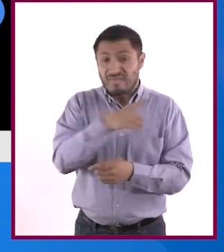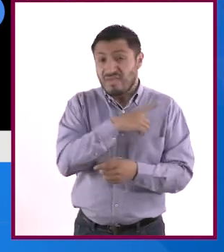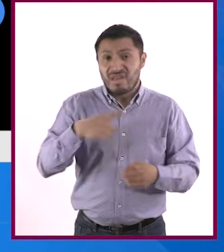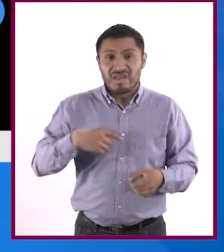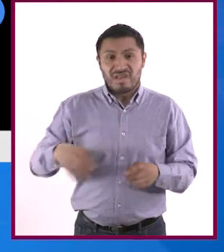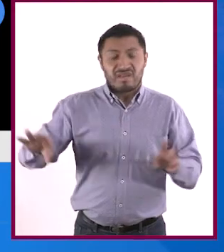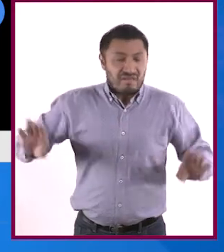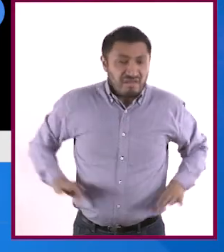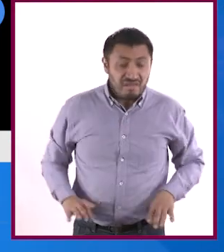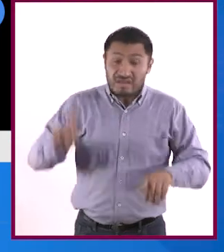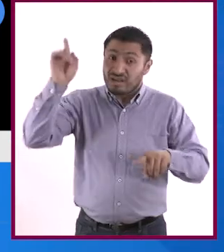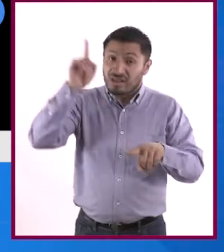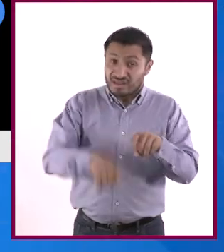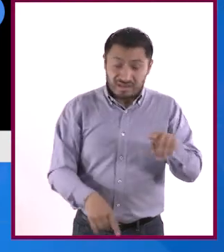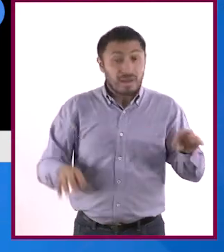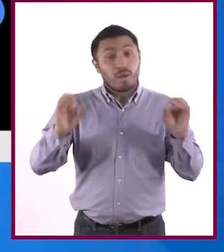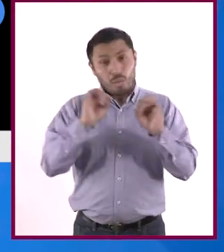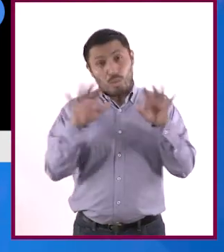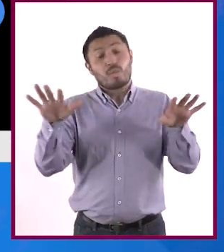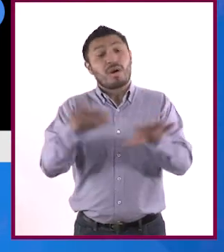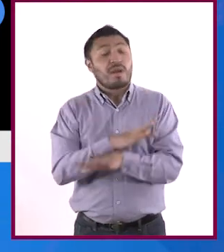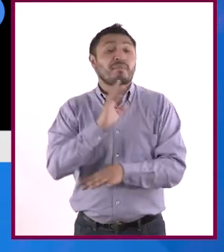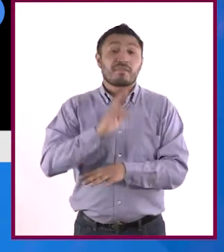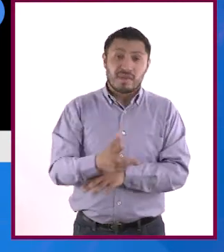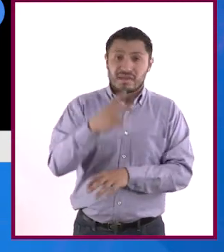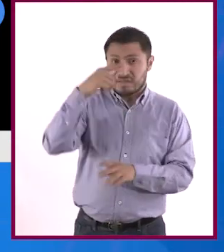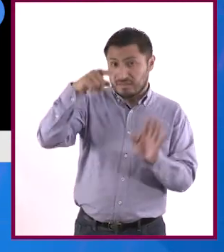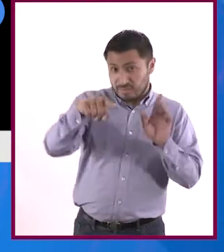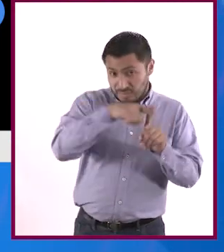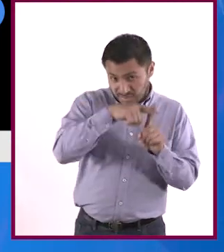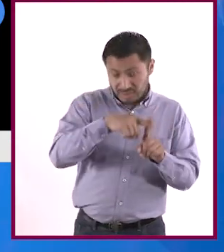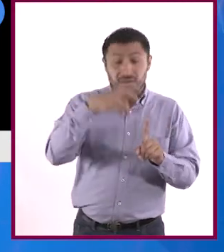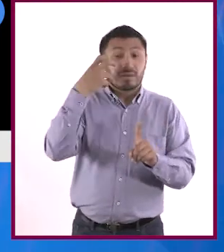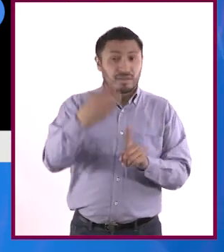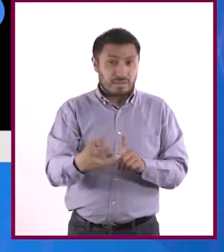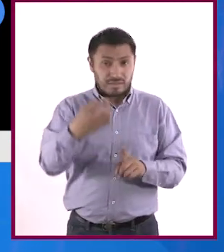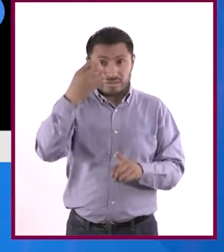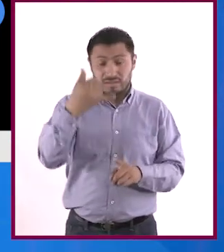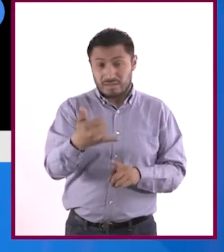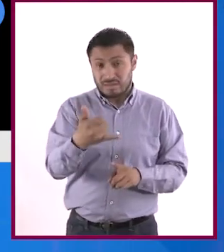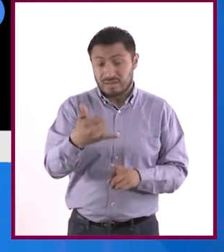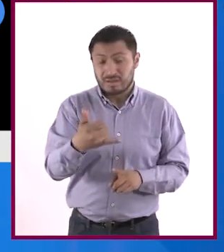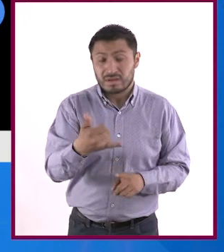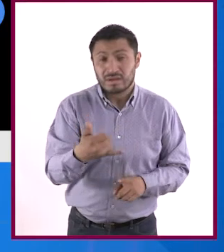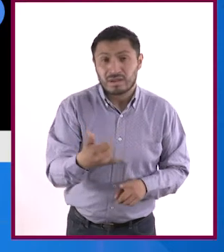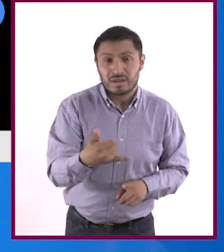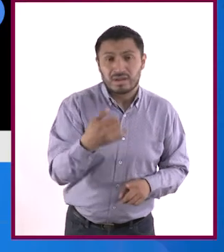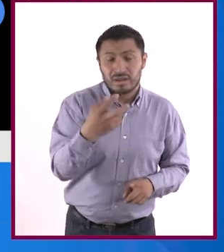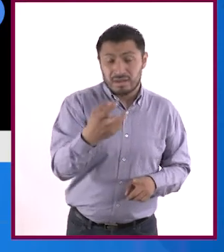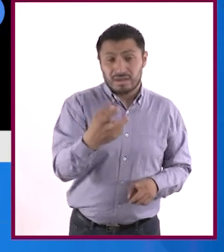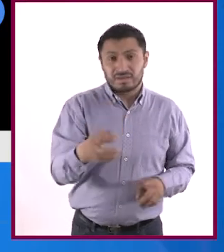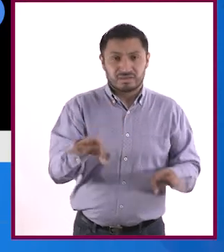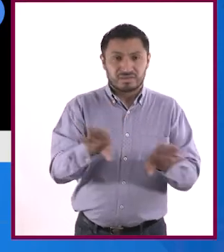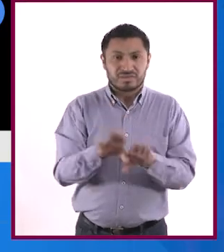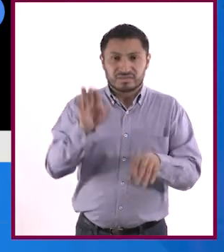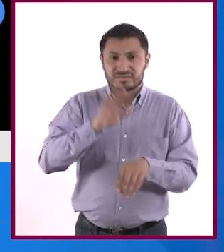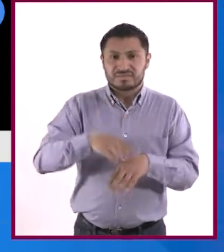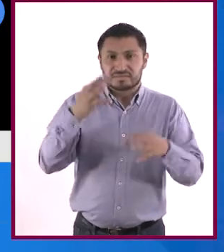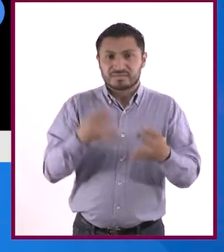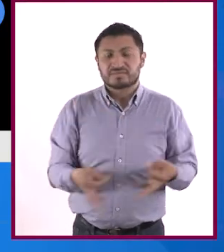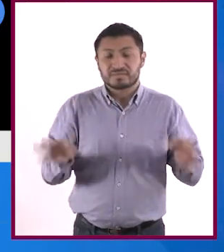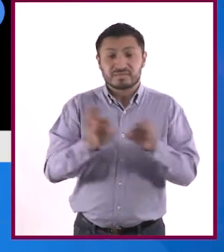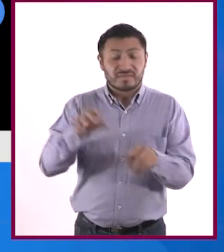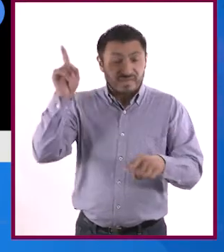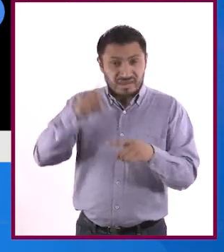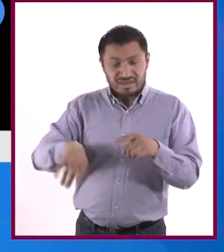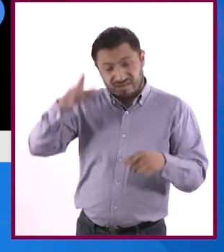actitud y que creo que aquí una de las pues de los papeles más importantes en el combate al